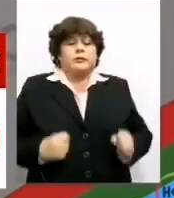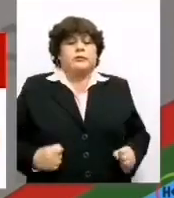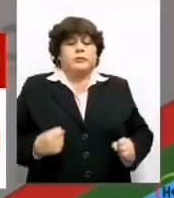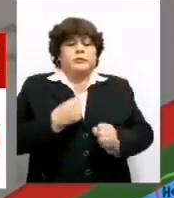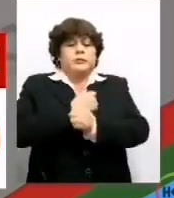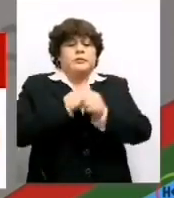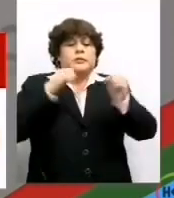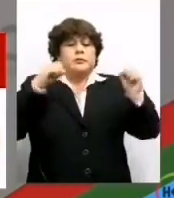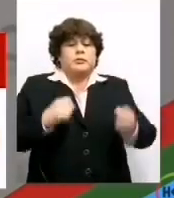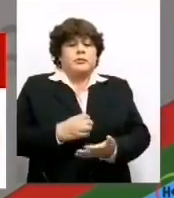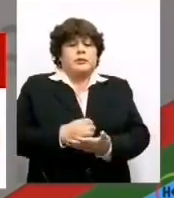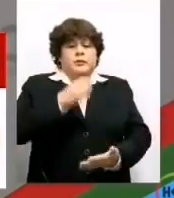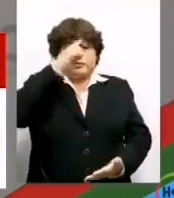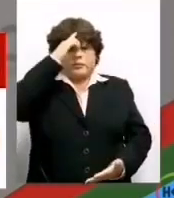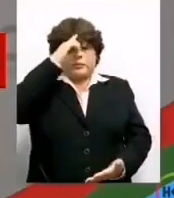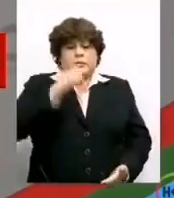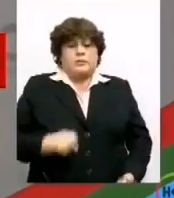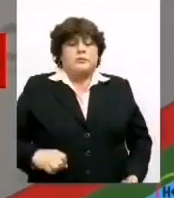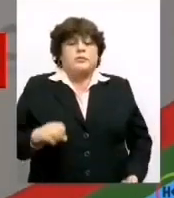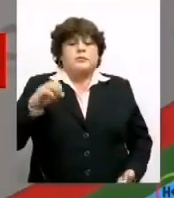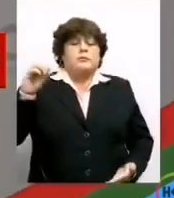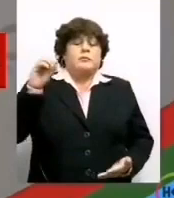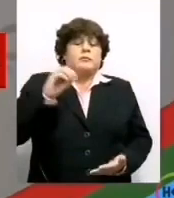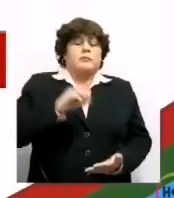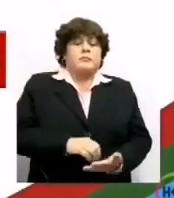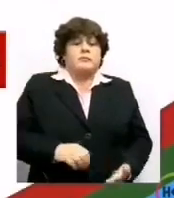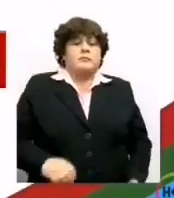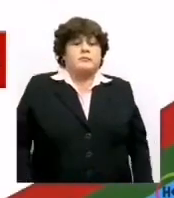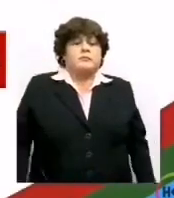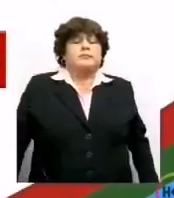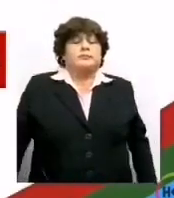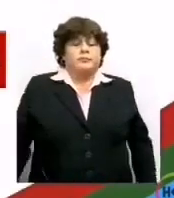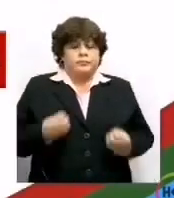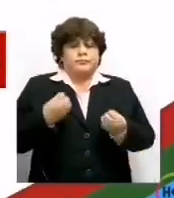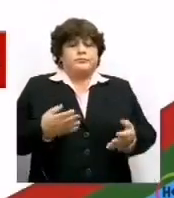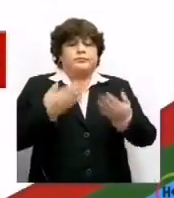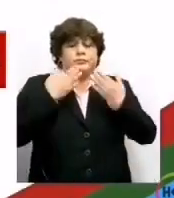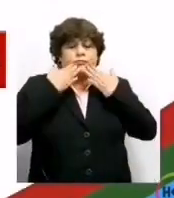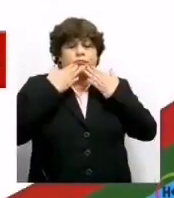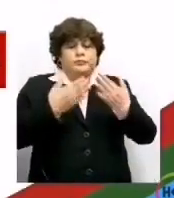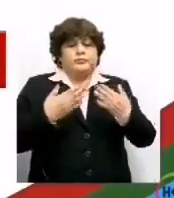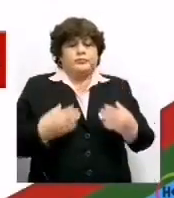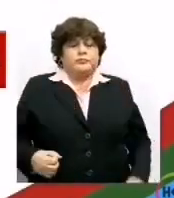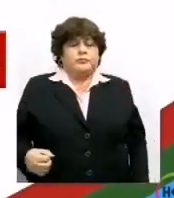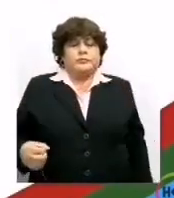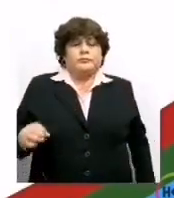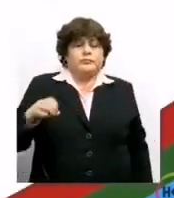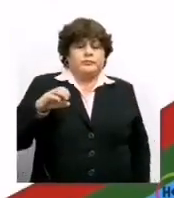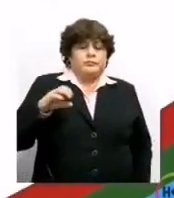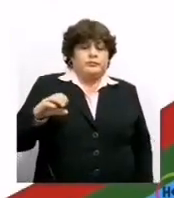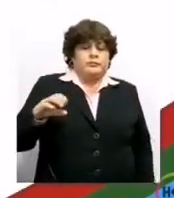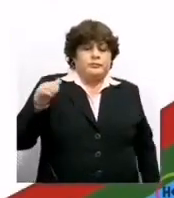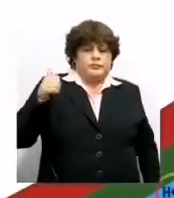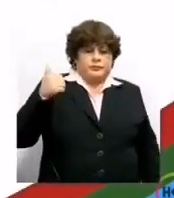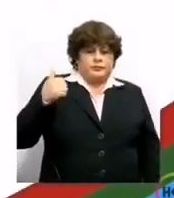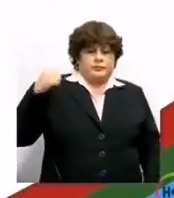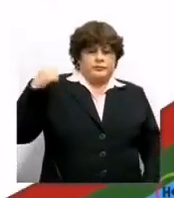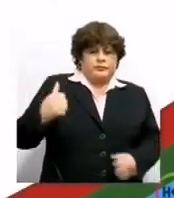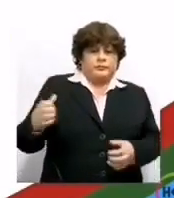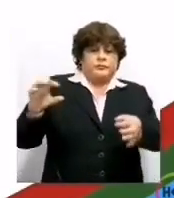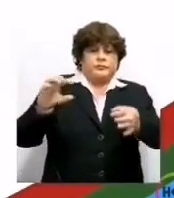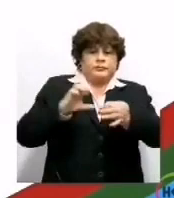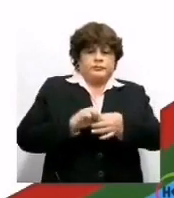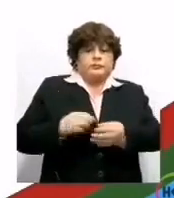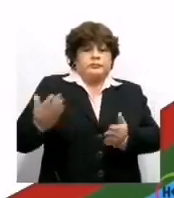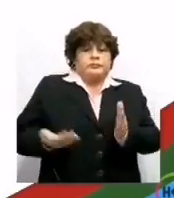salud y educación Muchas gracias muchas gracias señor candidato de Alianza para el progreso